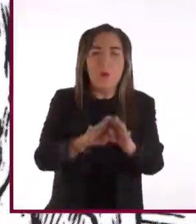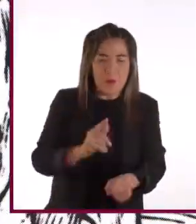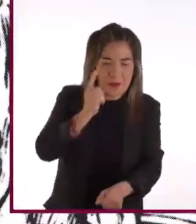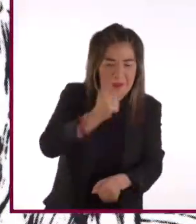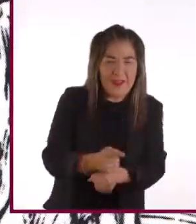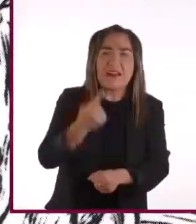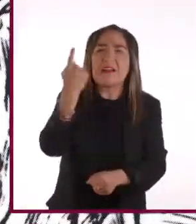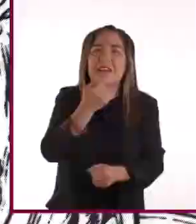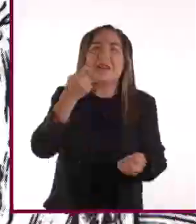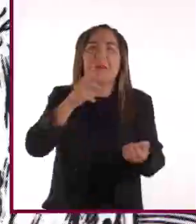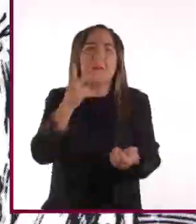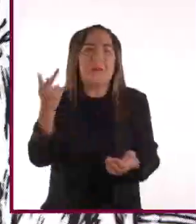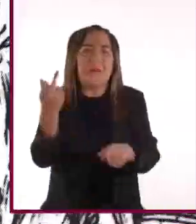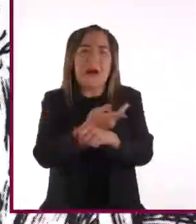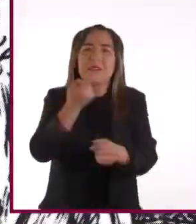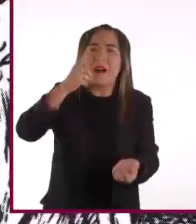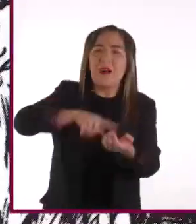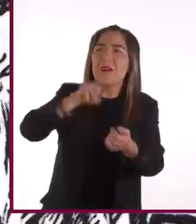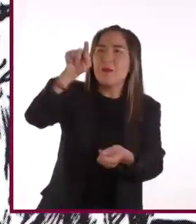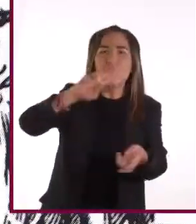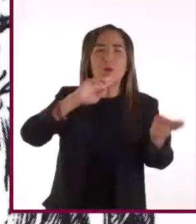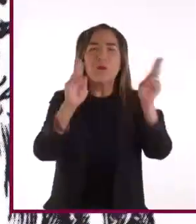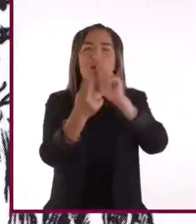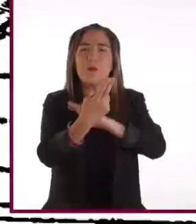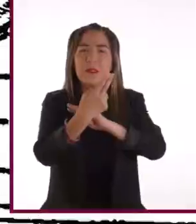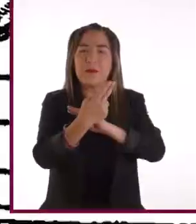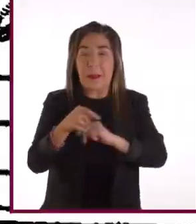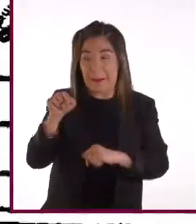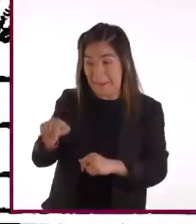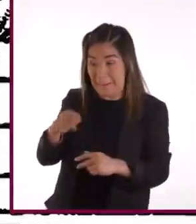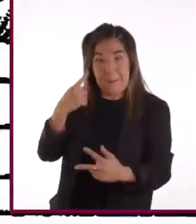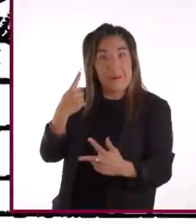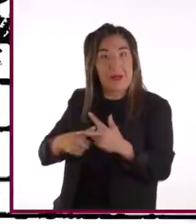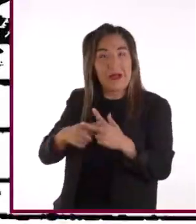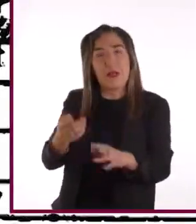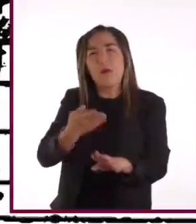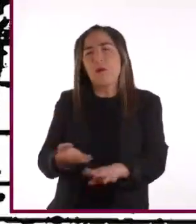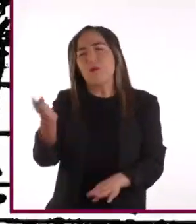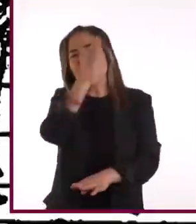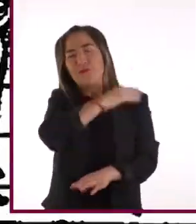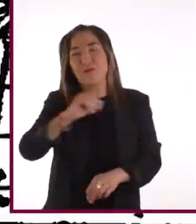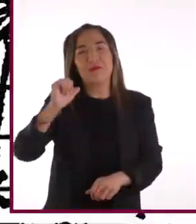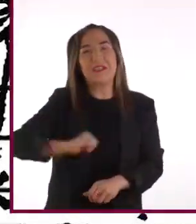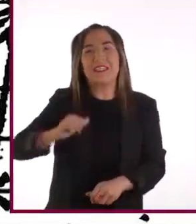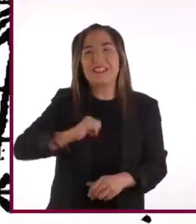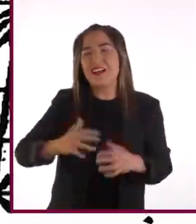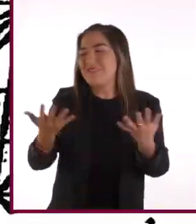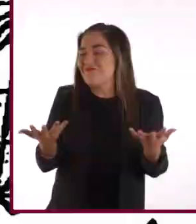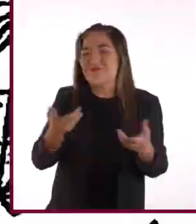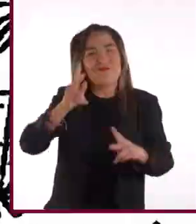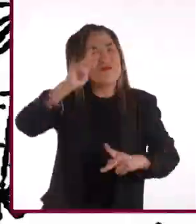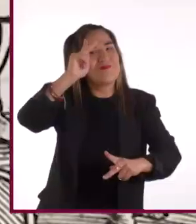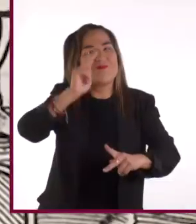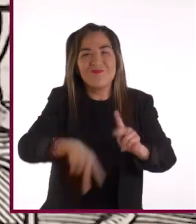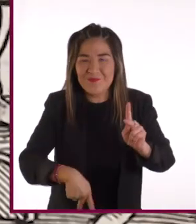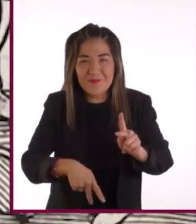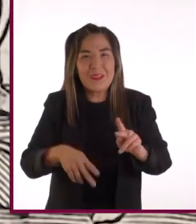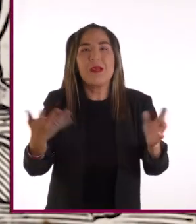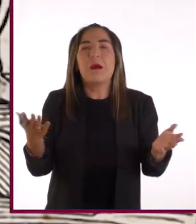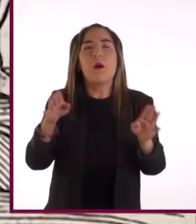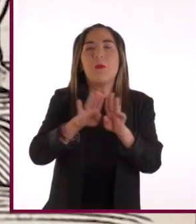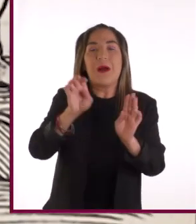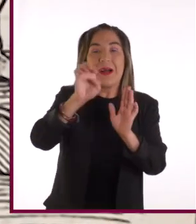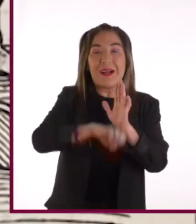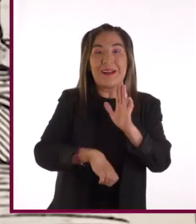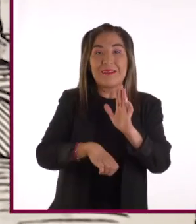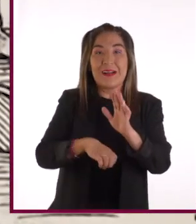insuficiente para describir lo que sucedía en el universo. Las matemáticas de la época se quedaron cortas, algo así